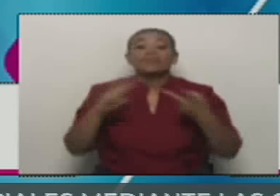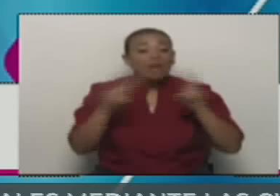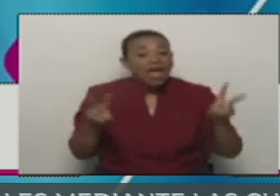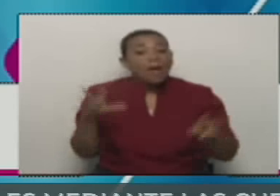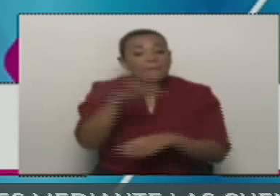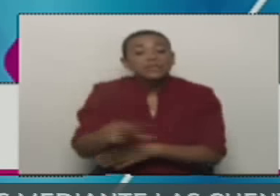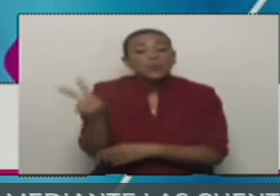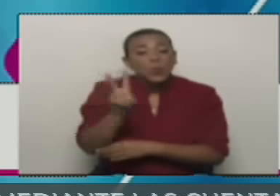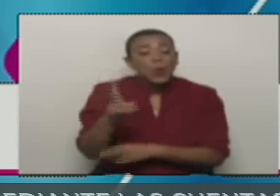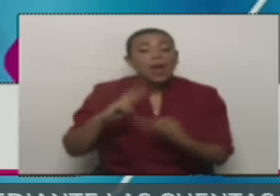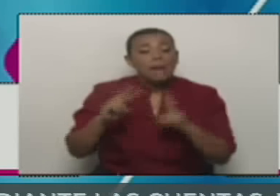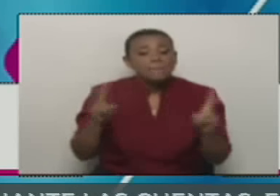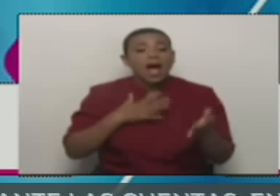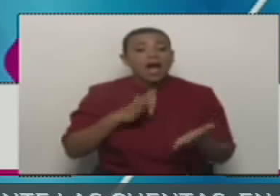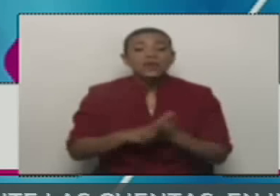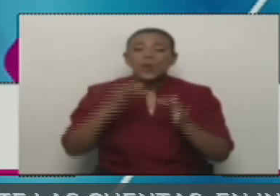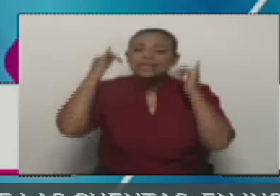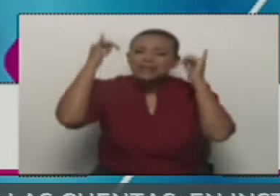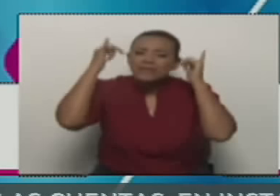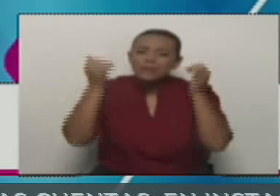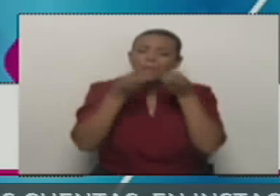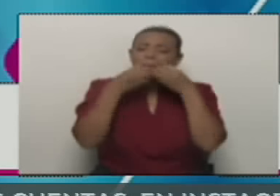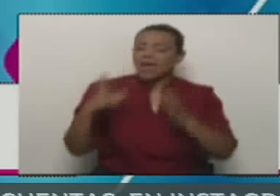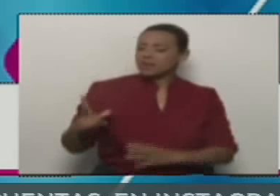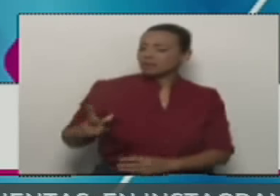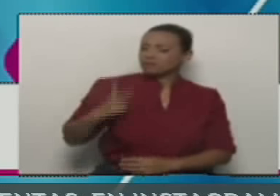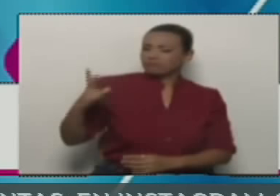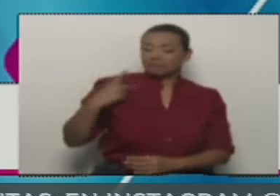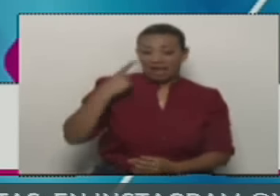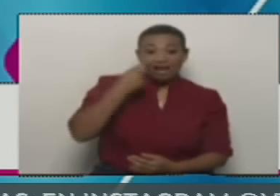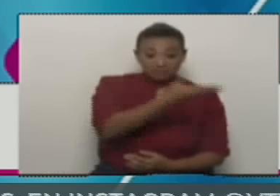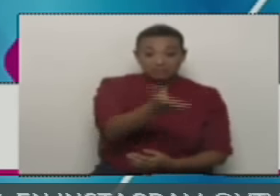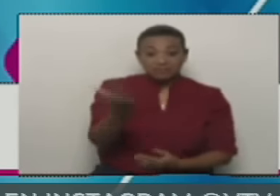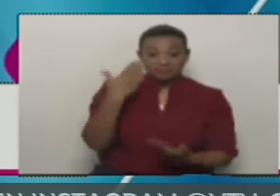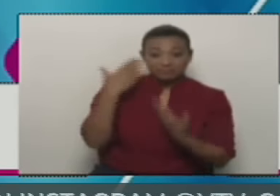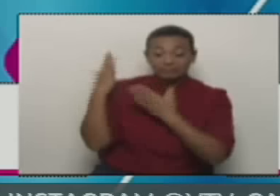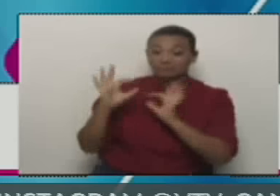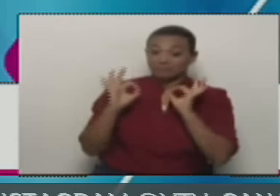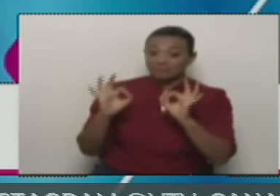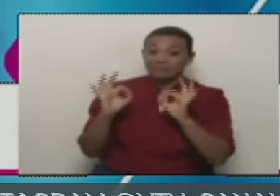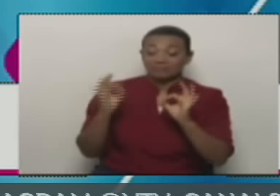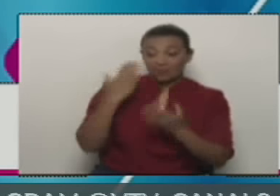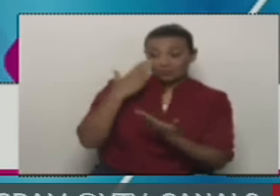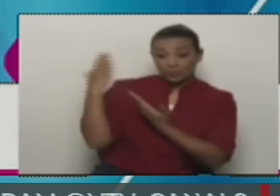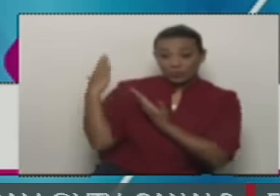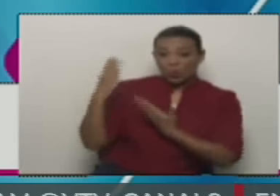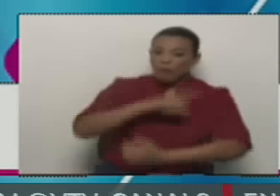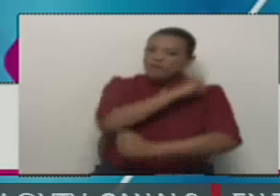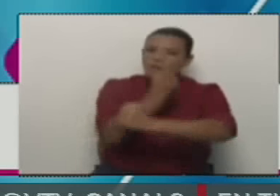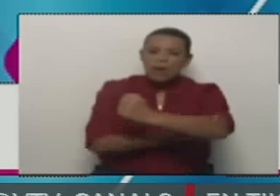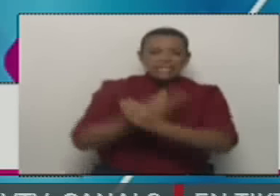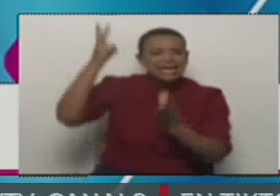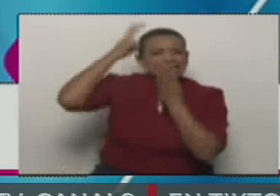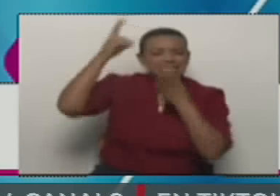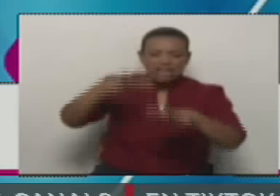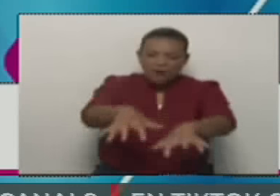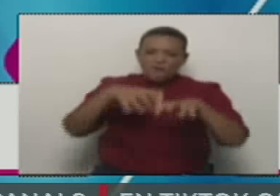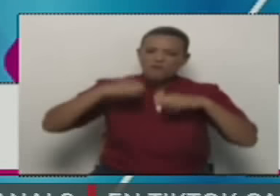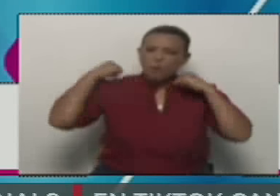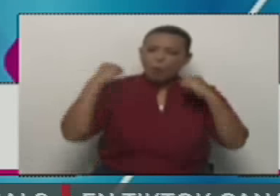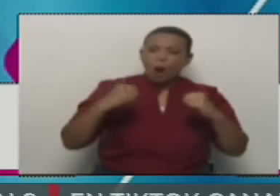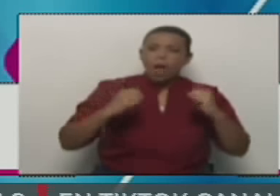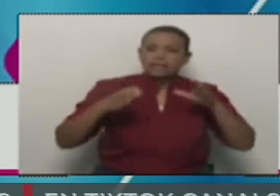celebración majestuosa, hermosa. Y estuvieron precisamente una fuerza india reivindicando